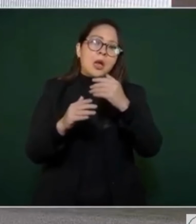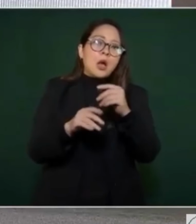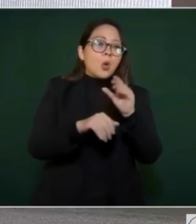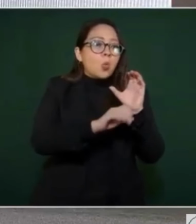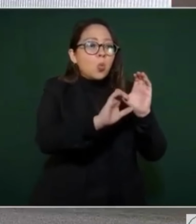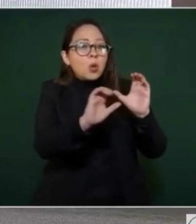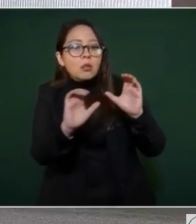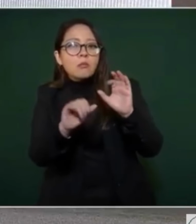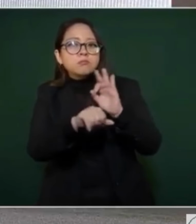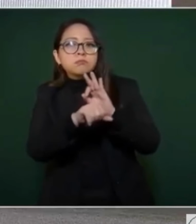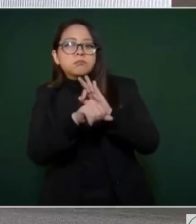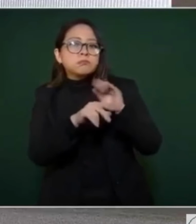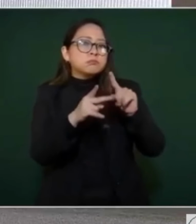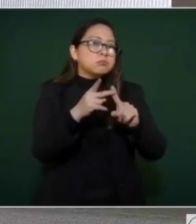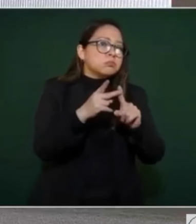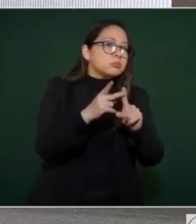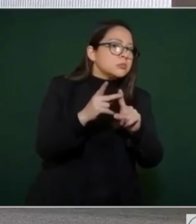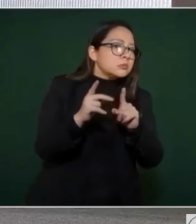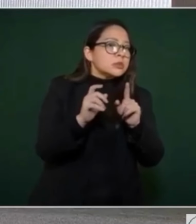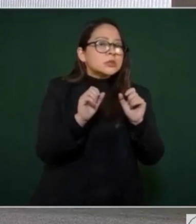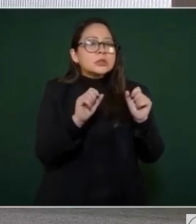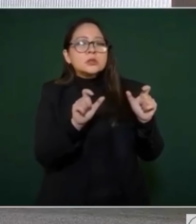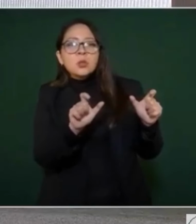seguridad. Todo lo demás,